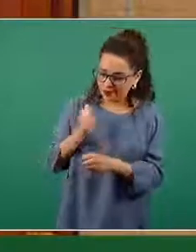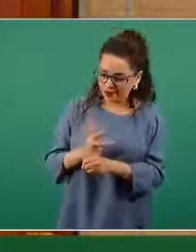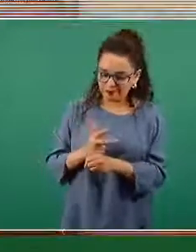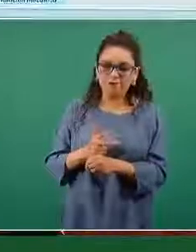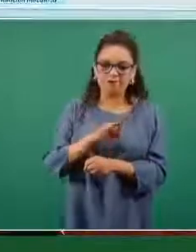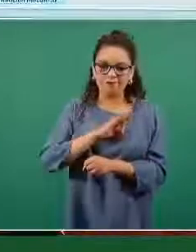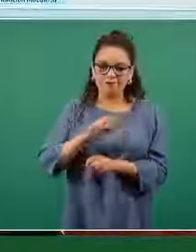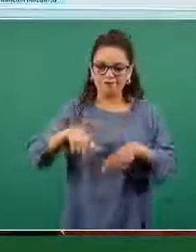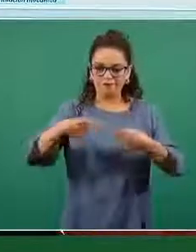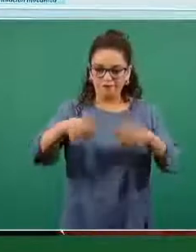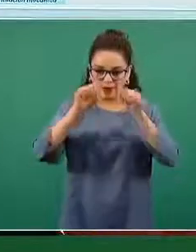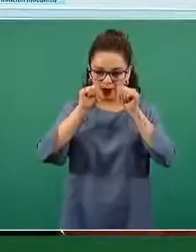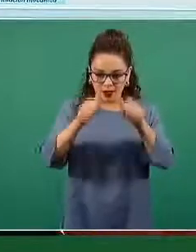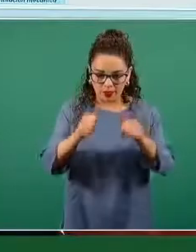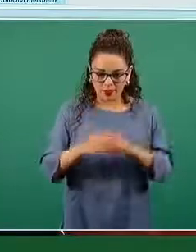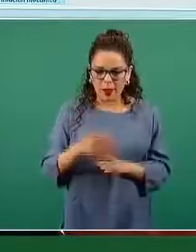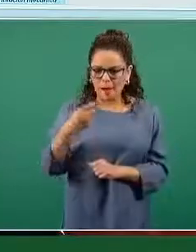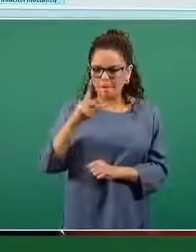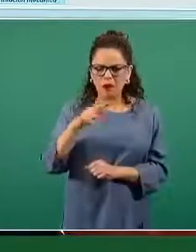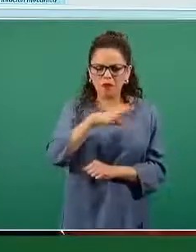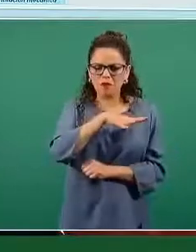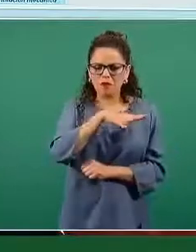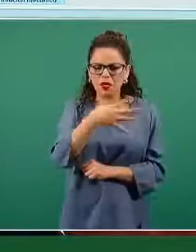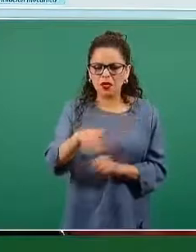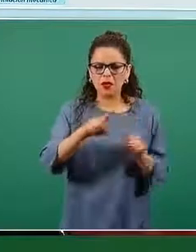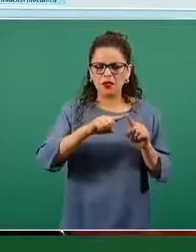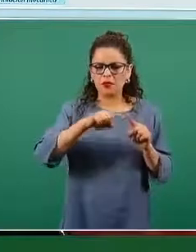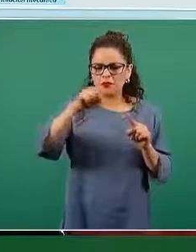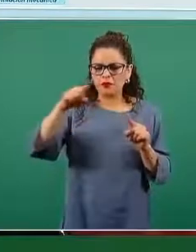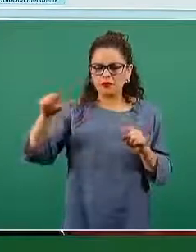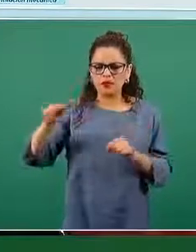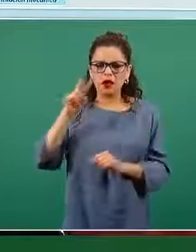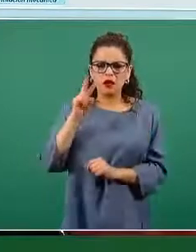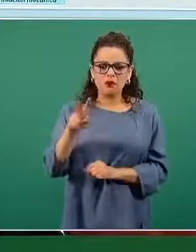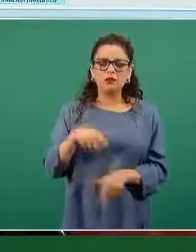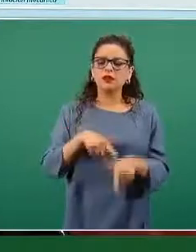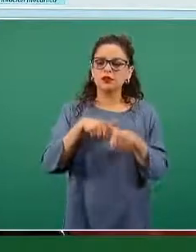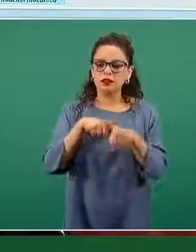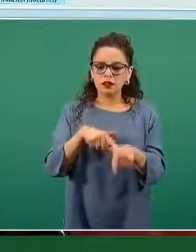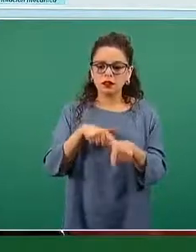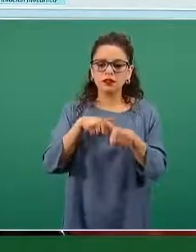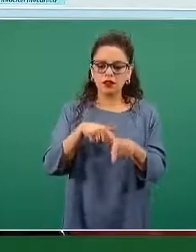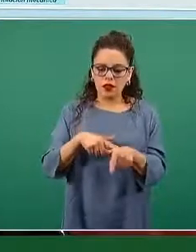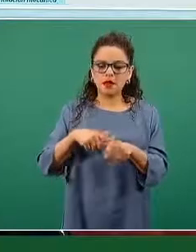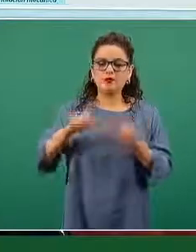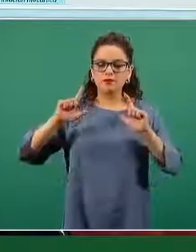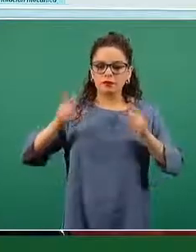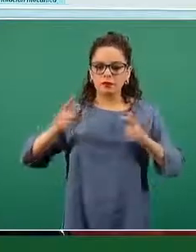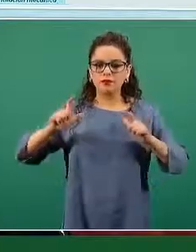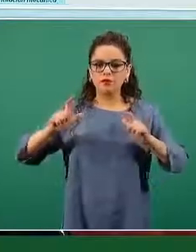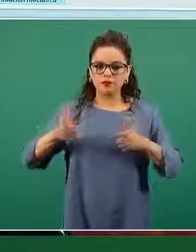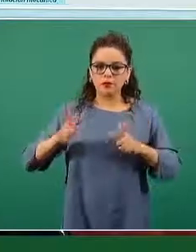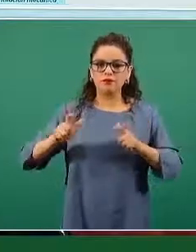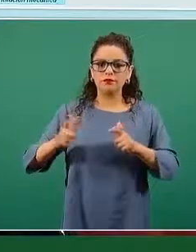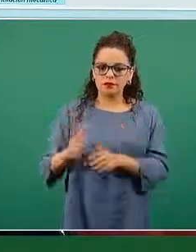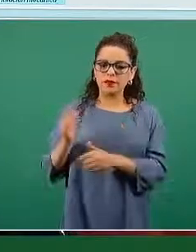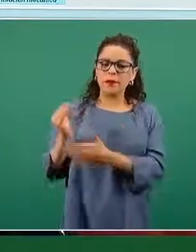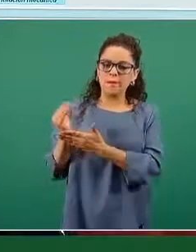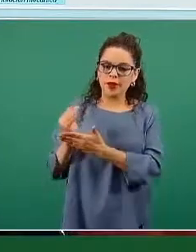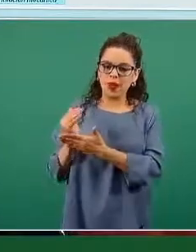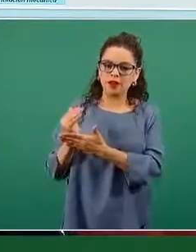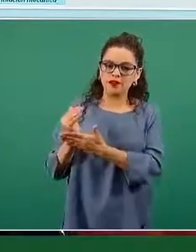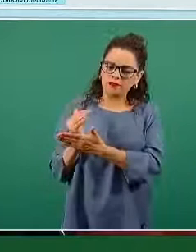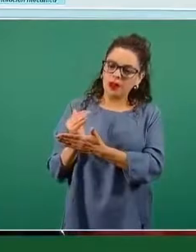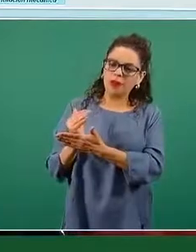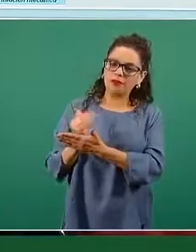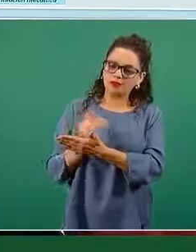curva general, y lo hemos visto pues desde principios del año, es que se mantiene todavía una tendencia descendente y que la ocupación nacional